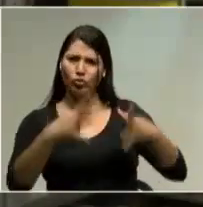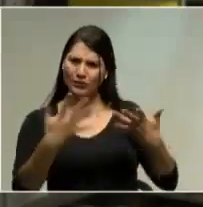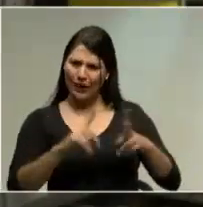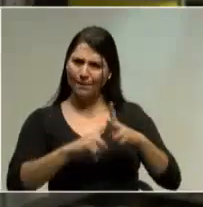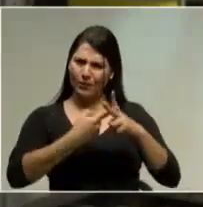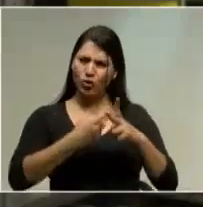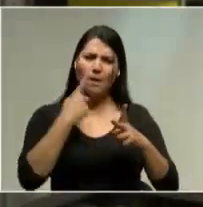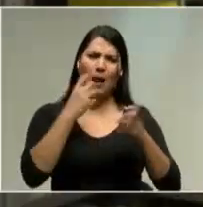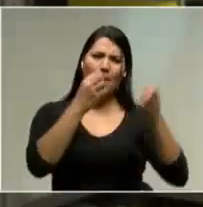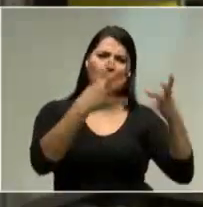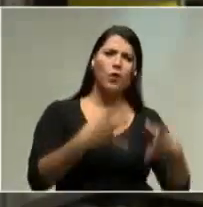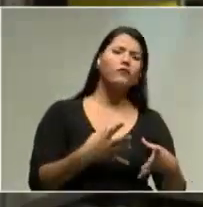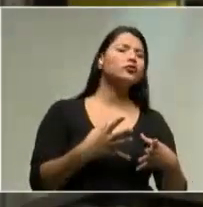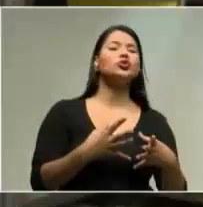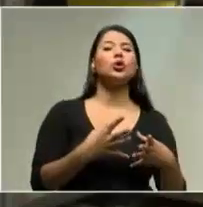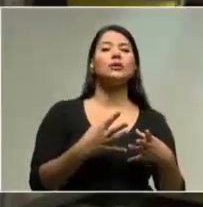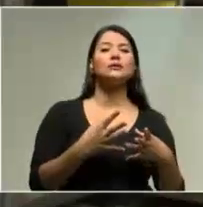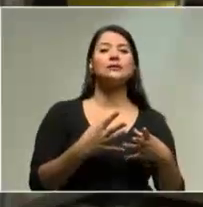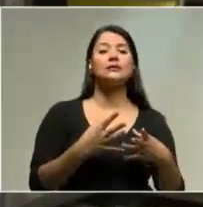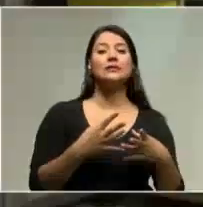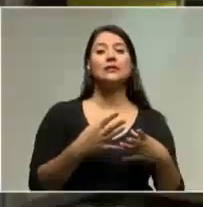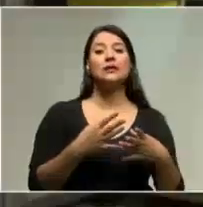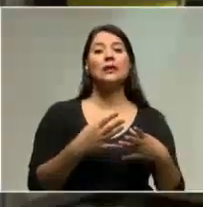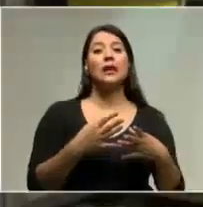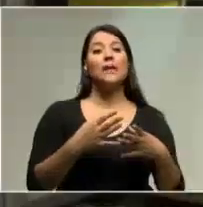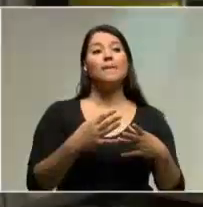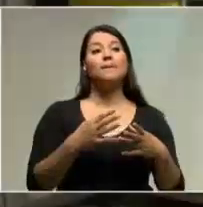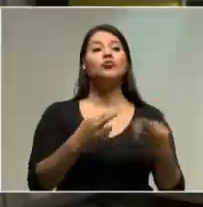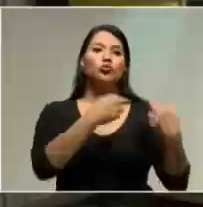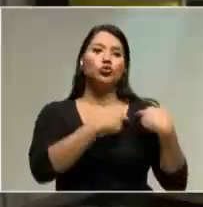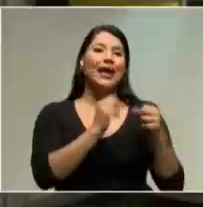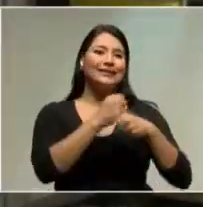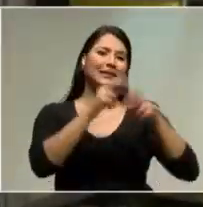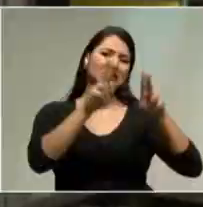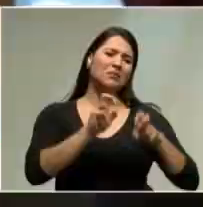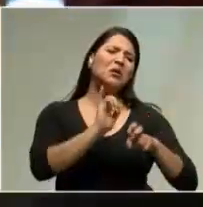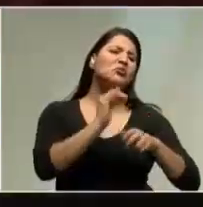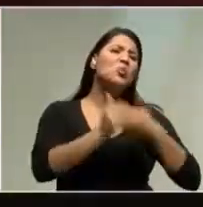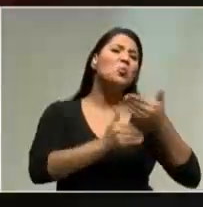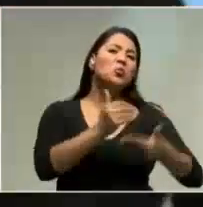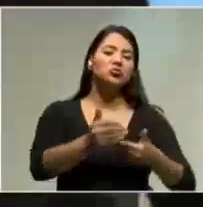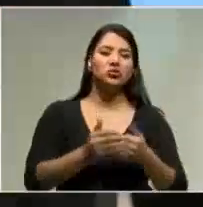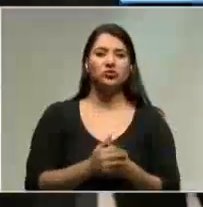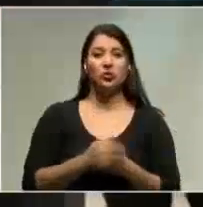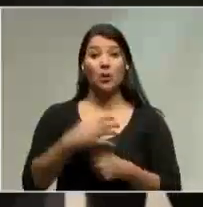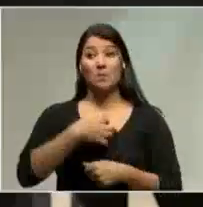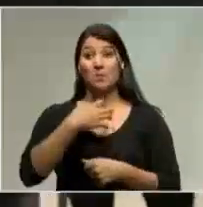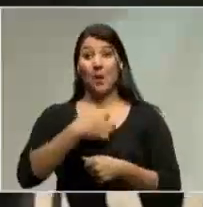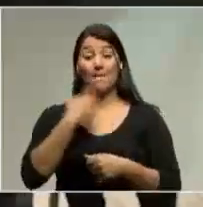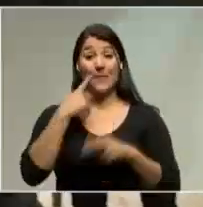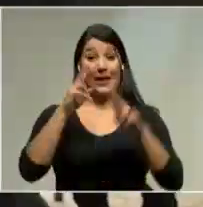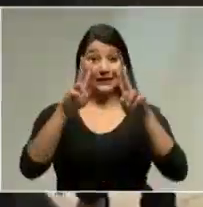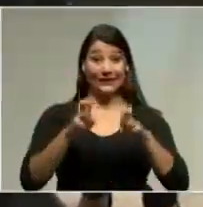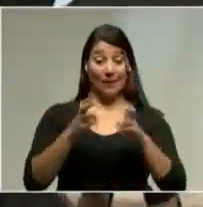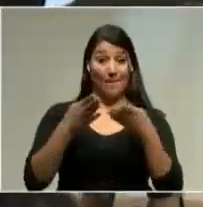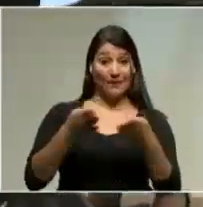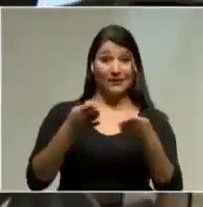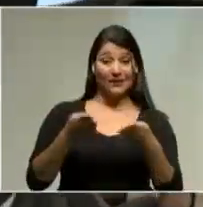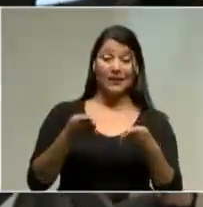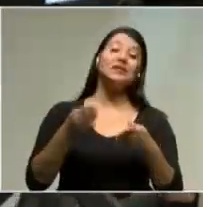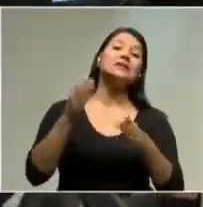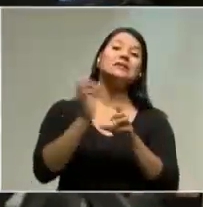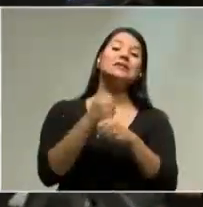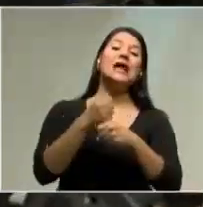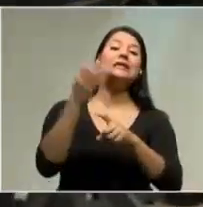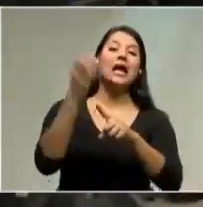los profesores de los niveles correspondientes en los que se aplicarán las pruebas y ahí vamos, es un proceso. Las apelaciones a las pruebas de bachillerato se realizarán en cada uno